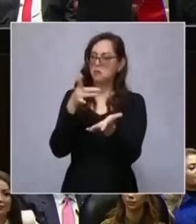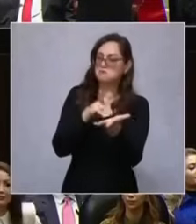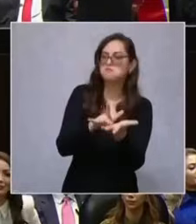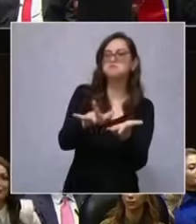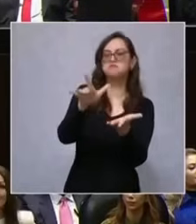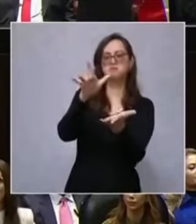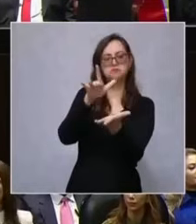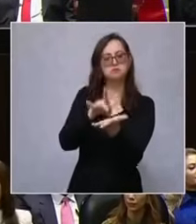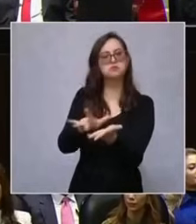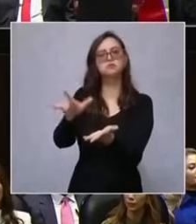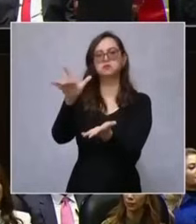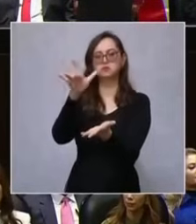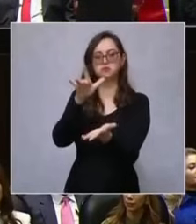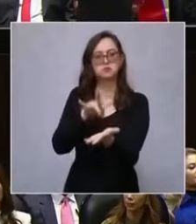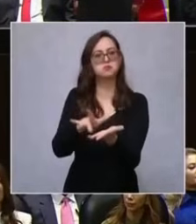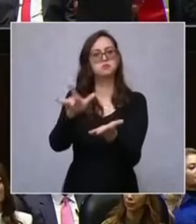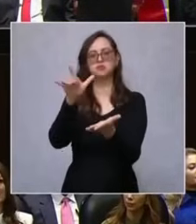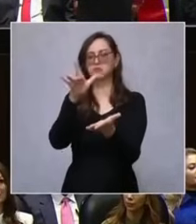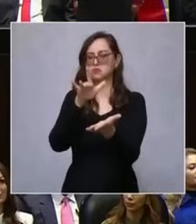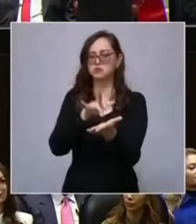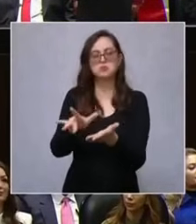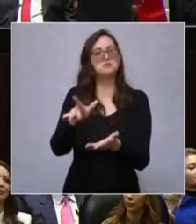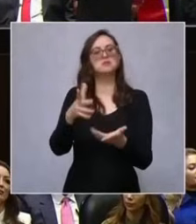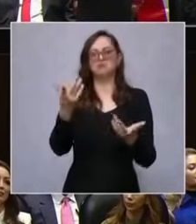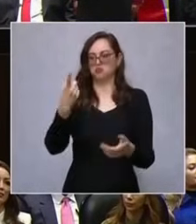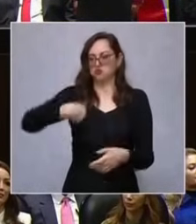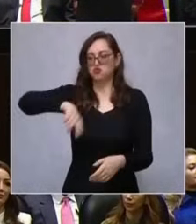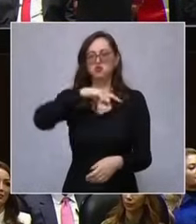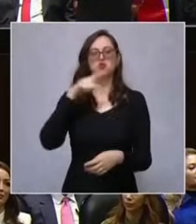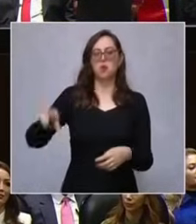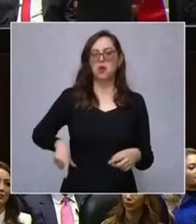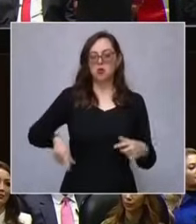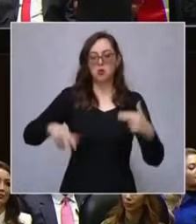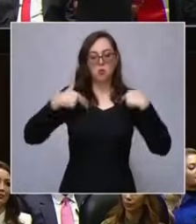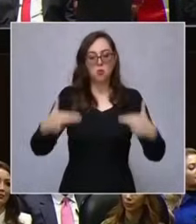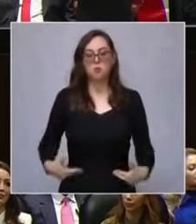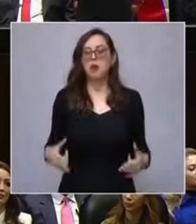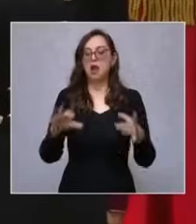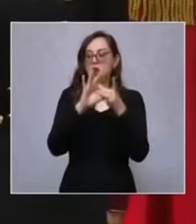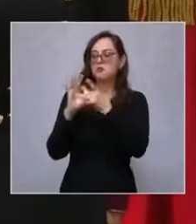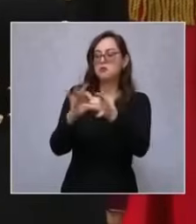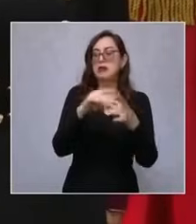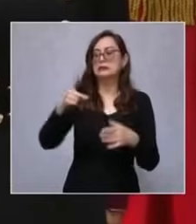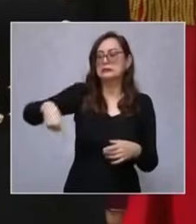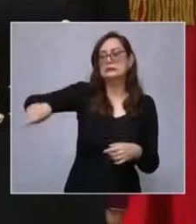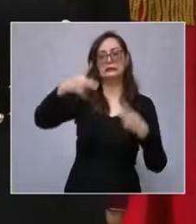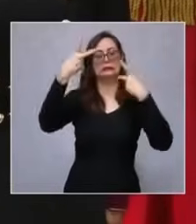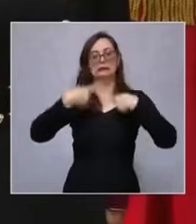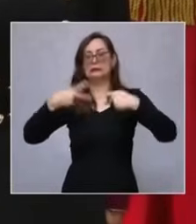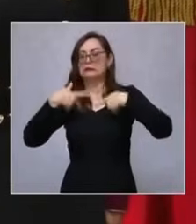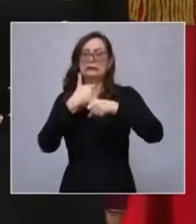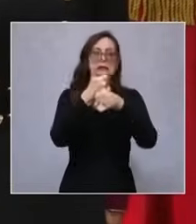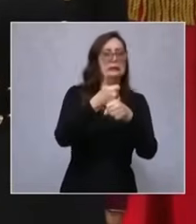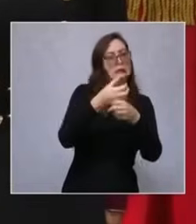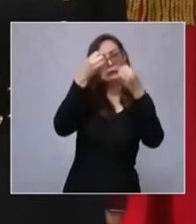ya y todavía están en una situación los pobres. Como gobiernos humanistas, de México al otro día ya están en función. De Guerrero y